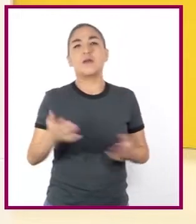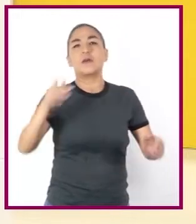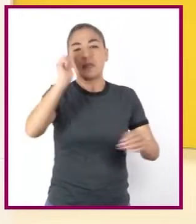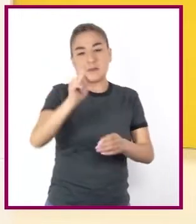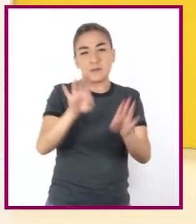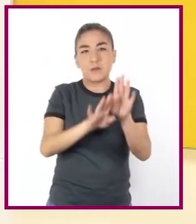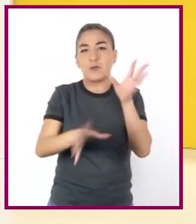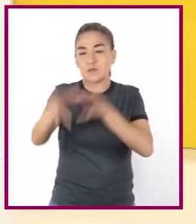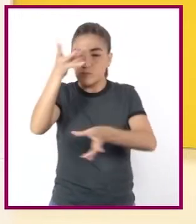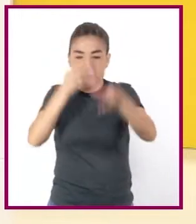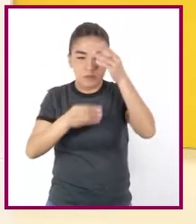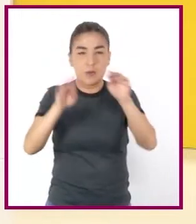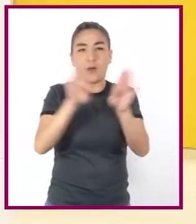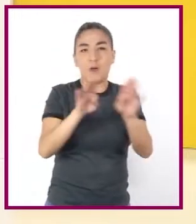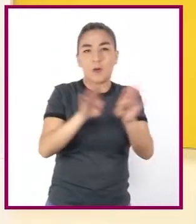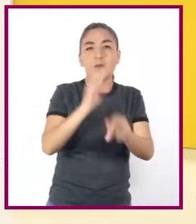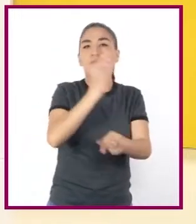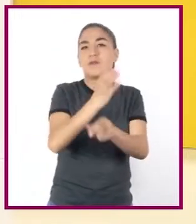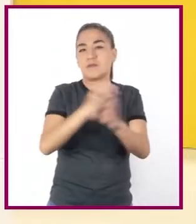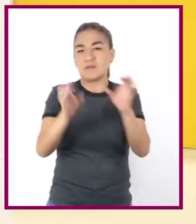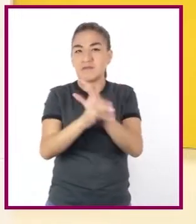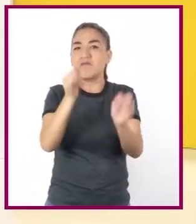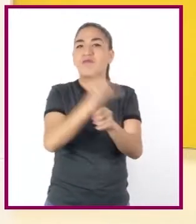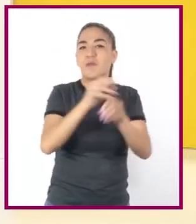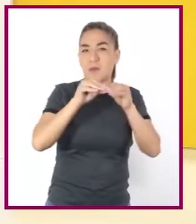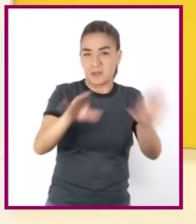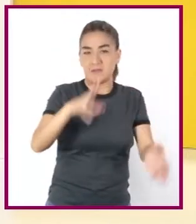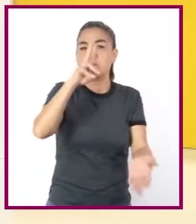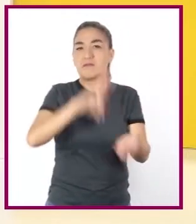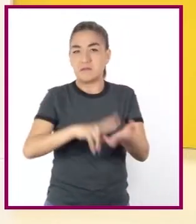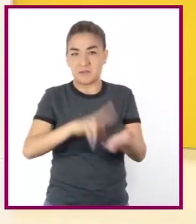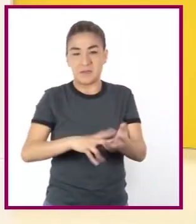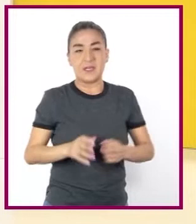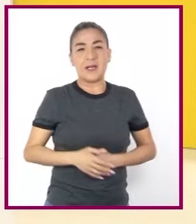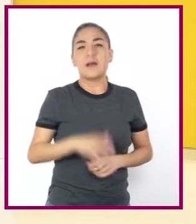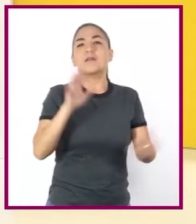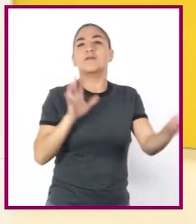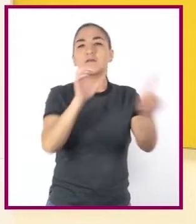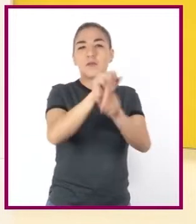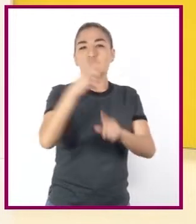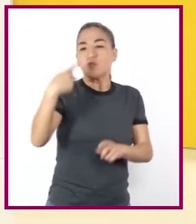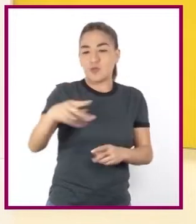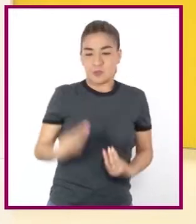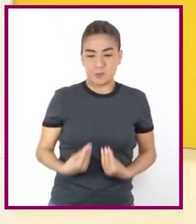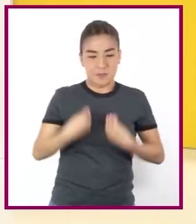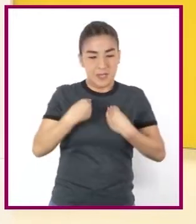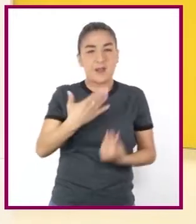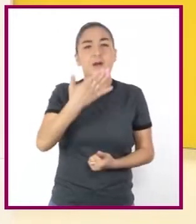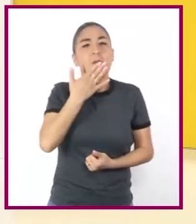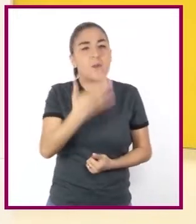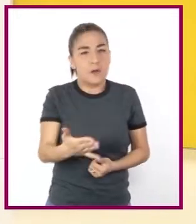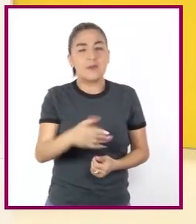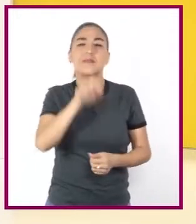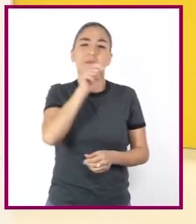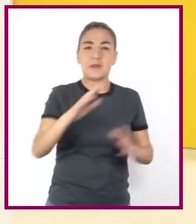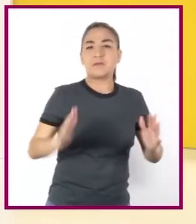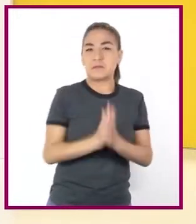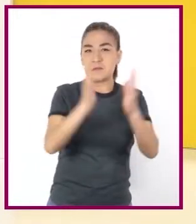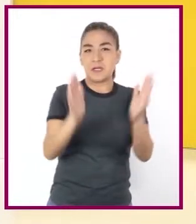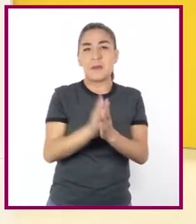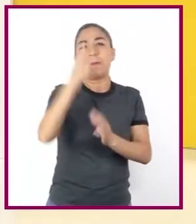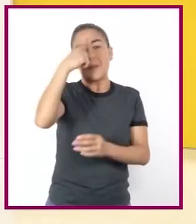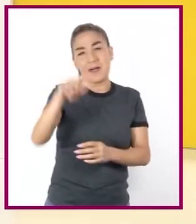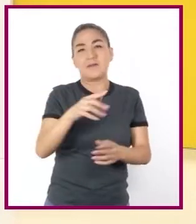conocimientos individuales y socialmente valiosos, alcanzar un nivel de vida digno y poder participar activamente en la